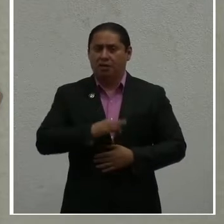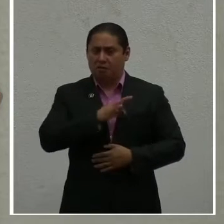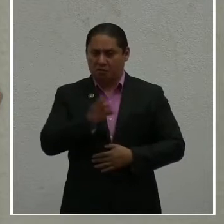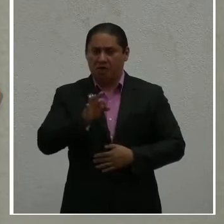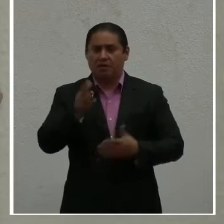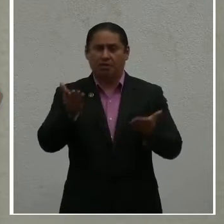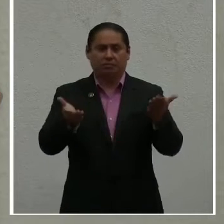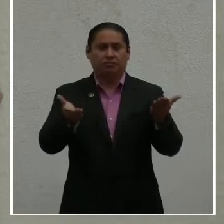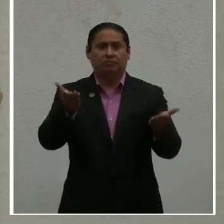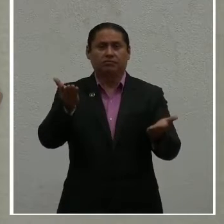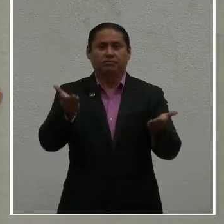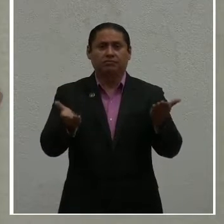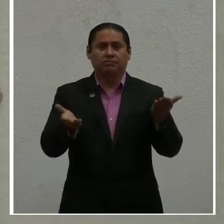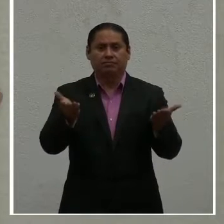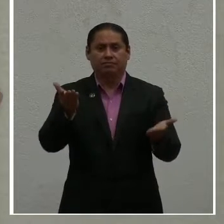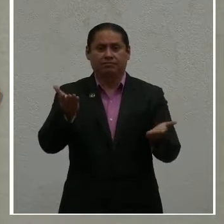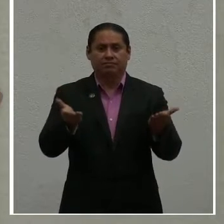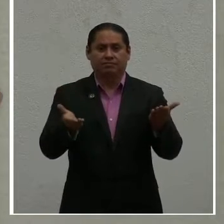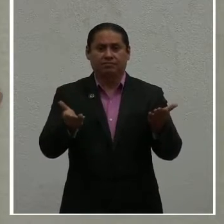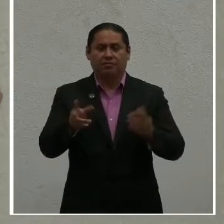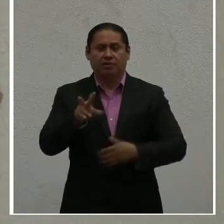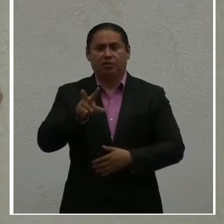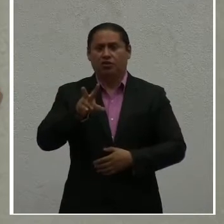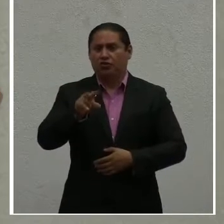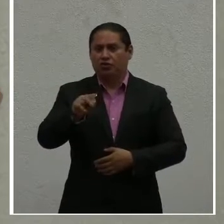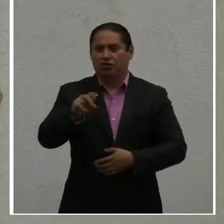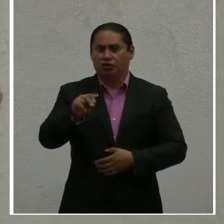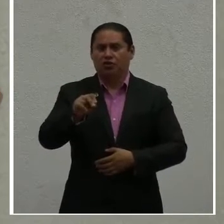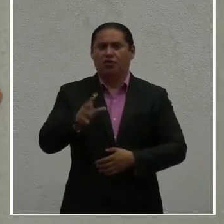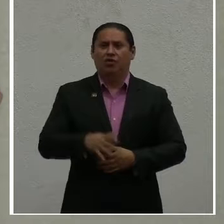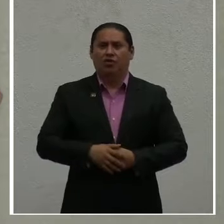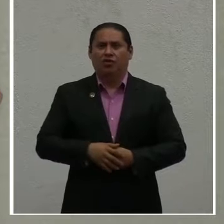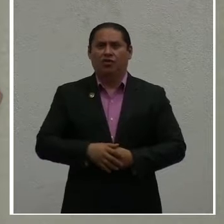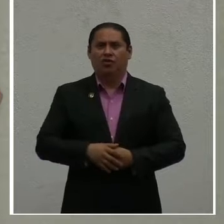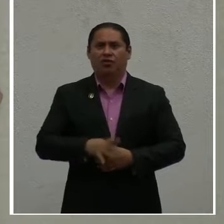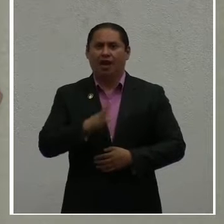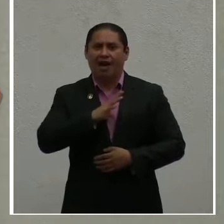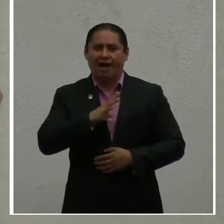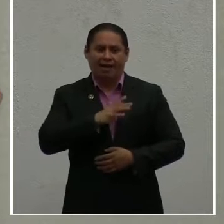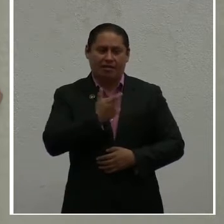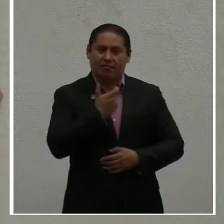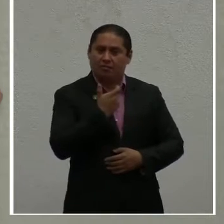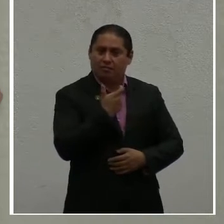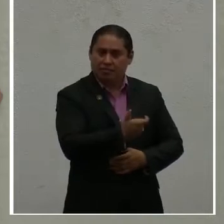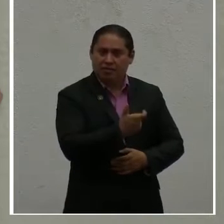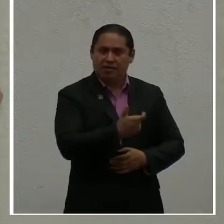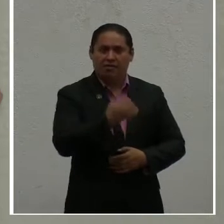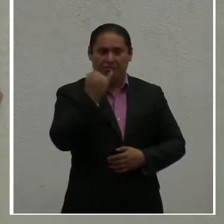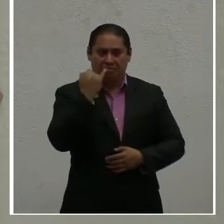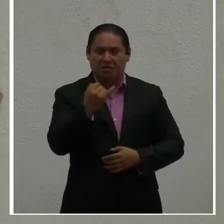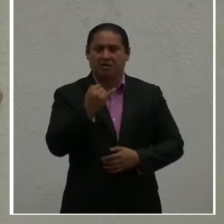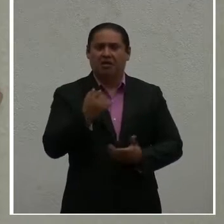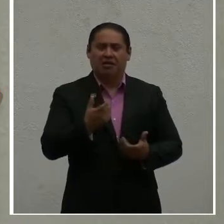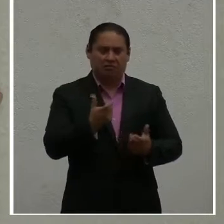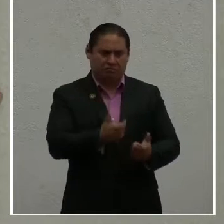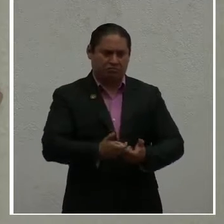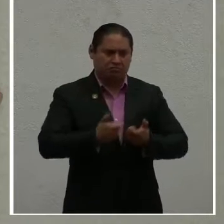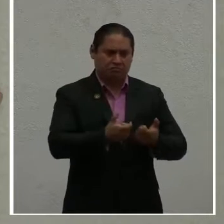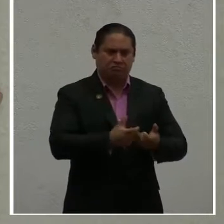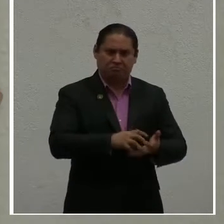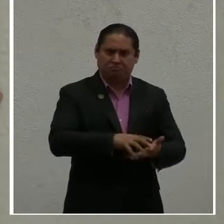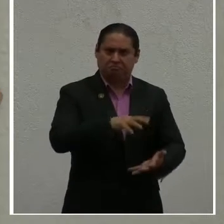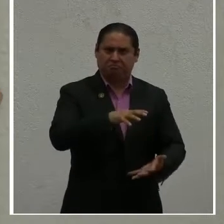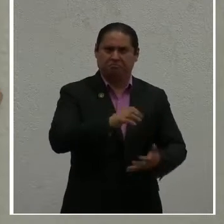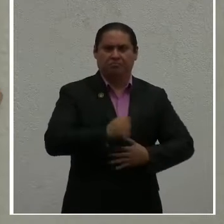y equitativo, y no haya una utilidad de por medio, un beneficio. Esto se convierte